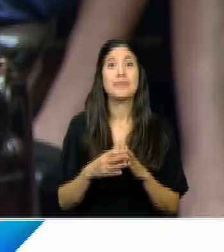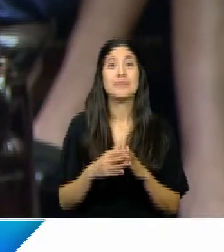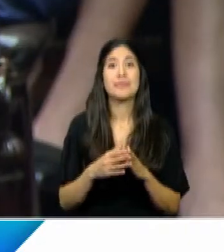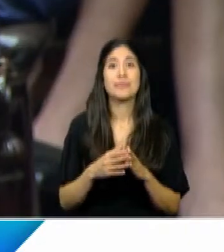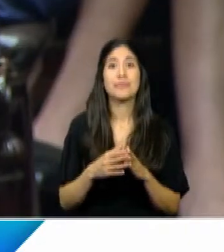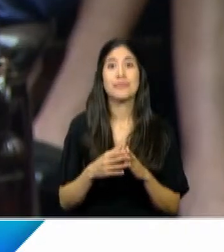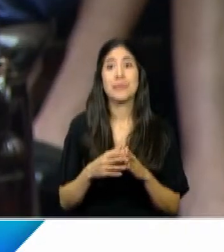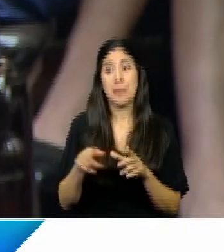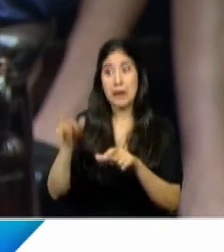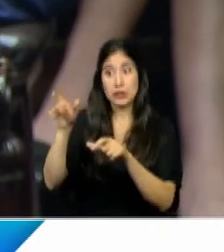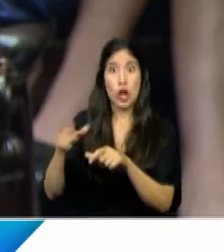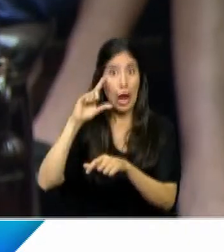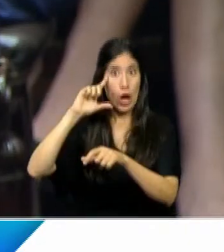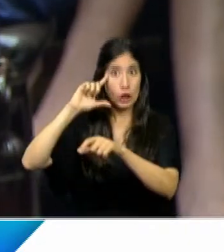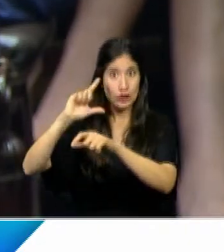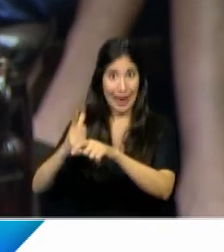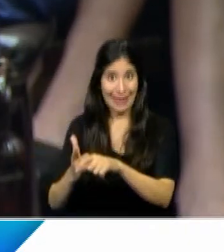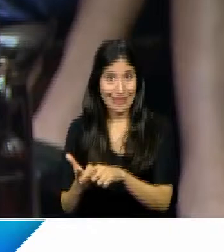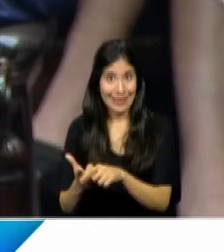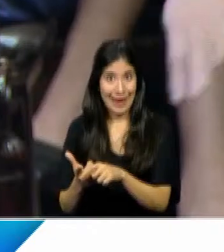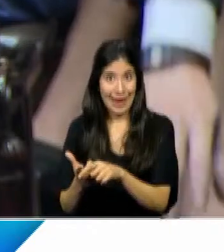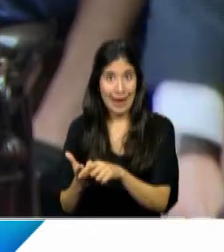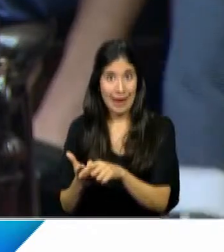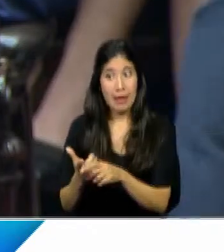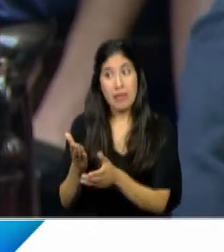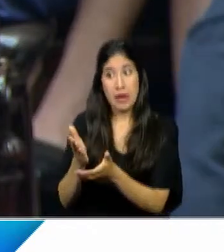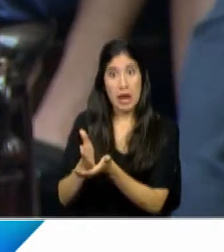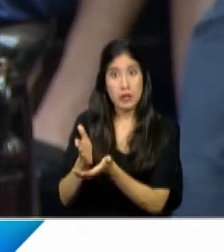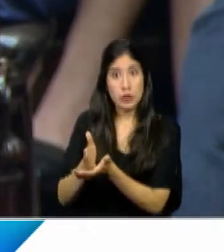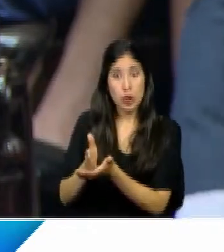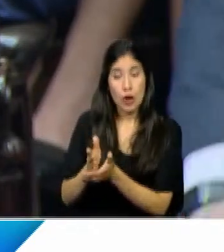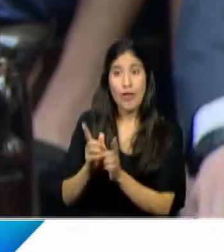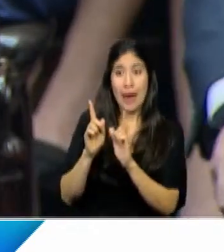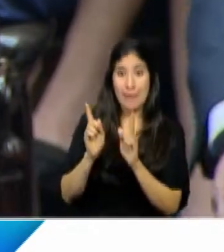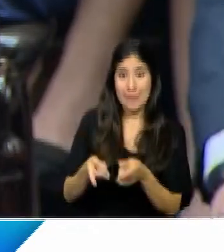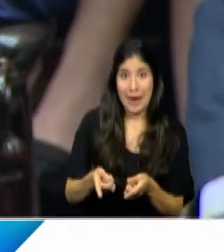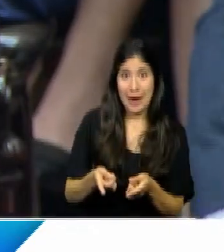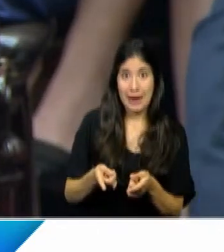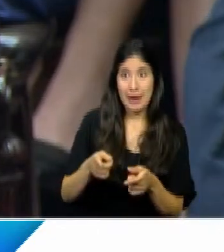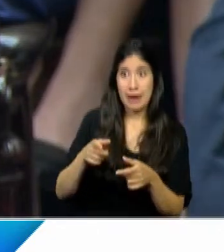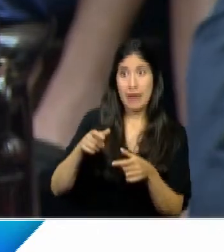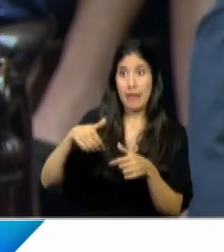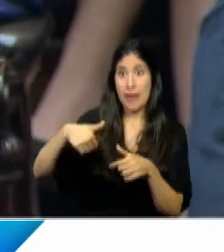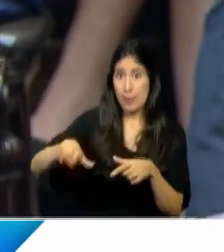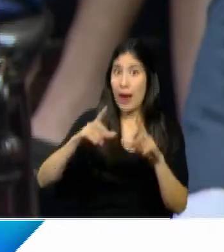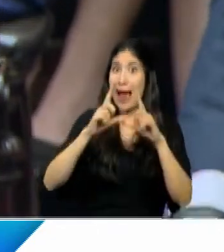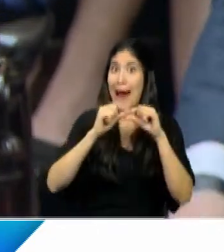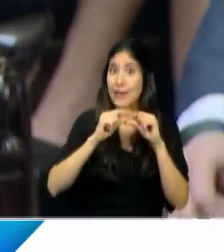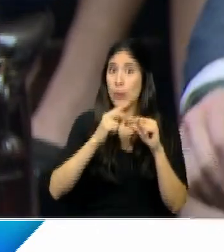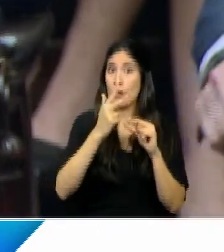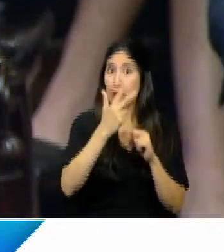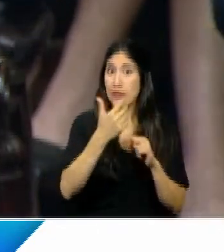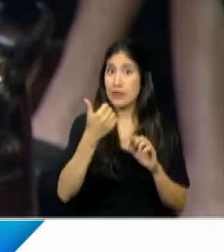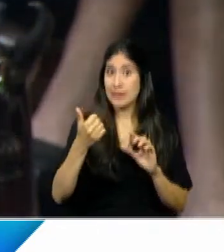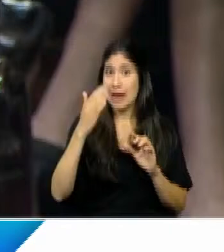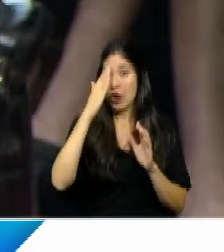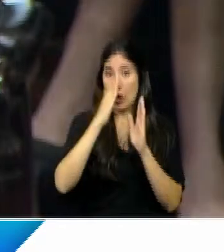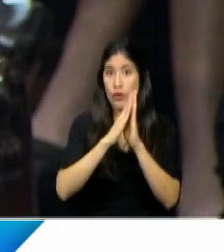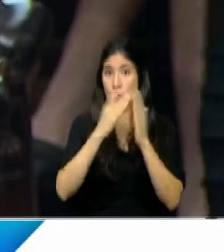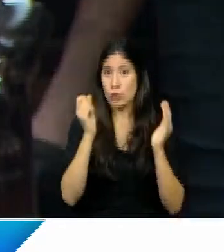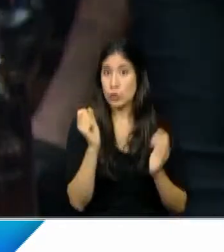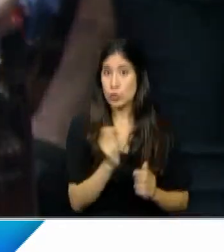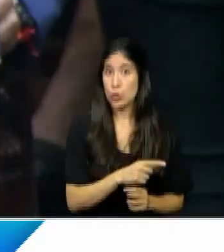de inocencia y también al cumplimiento que debe darse al artículo 36 de la Constitución